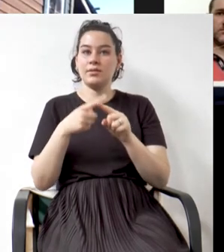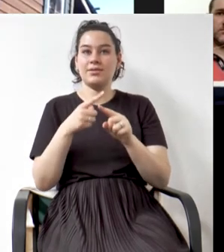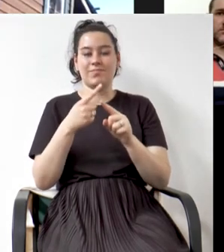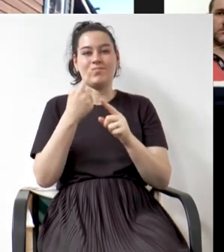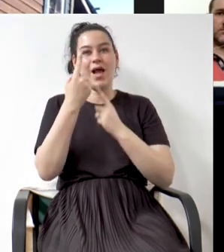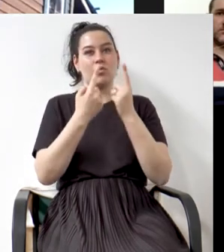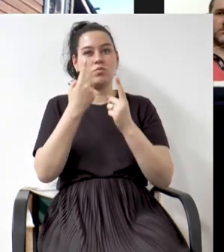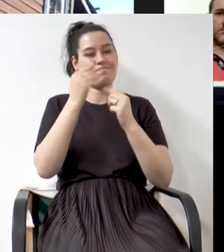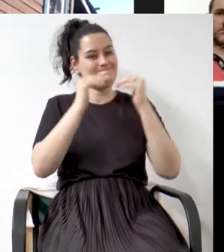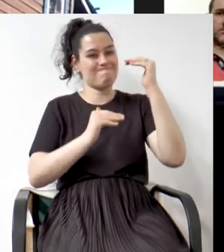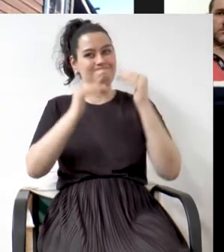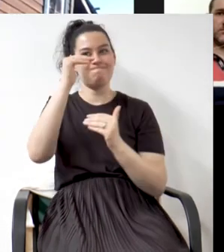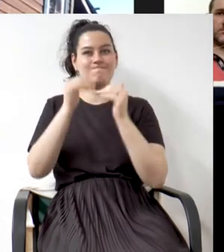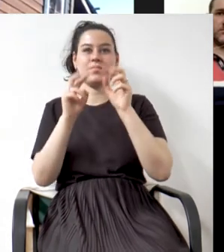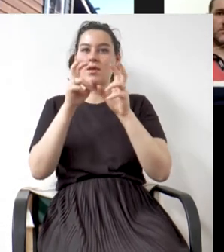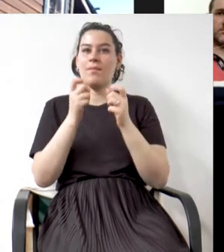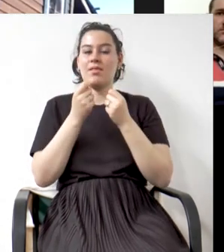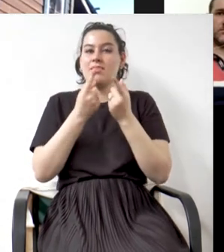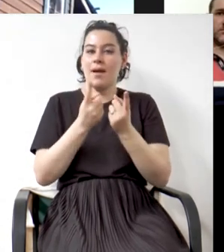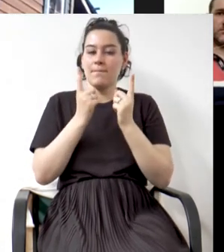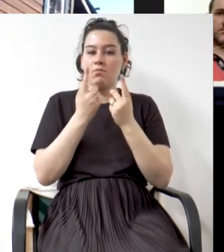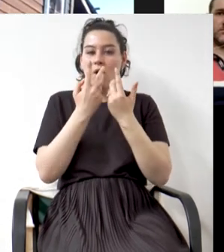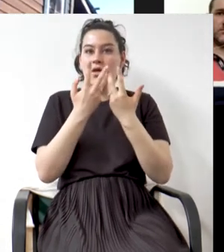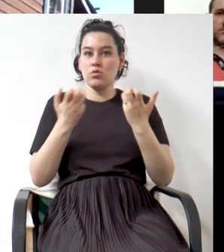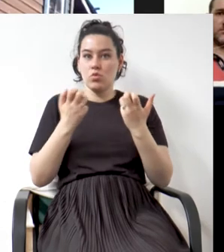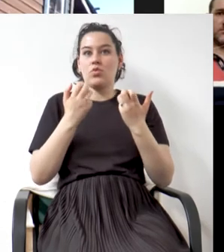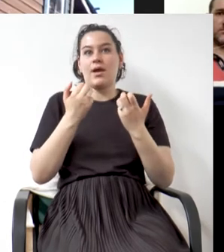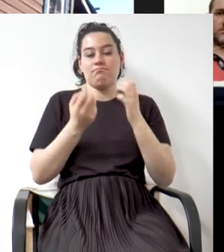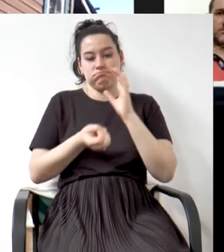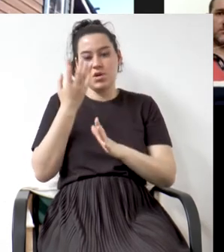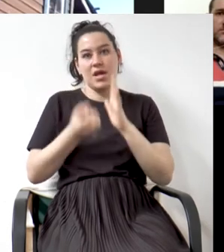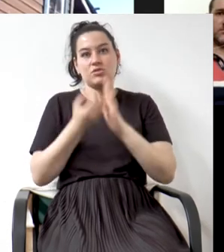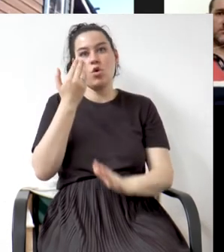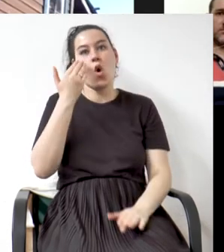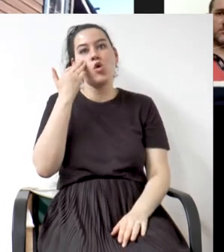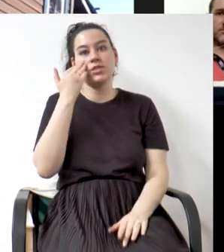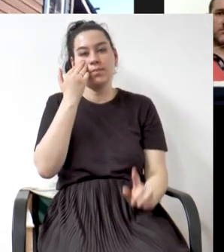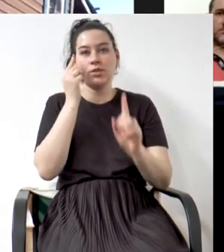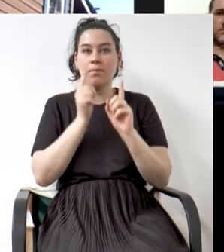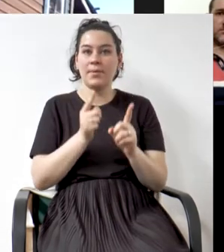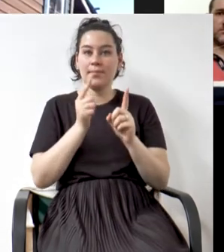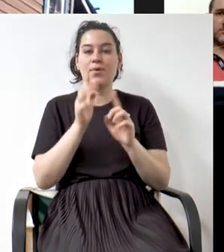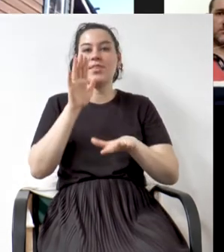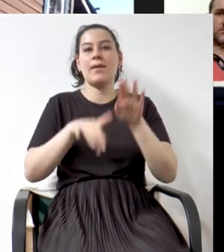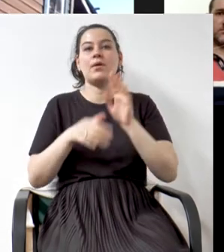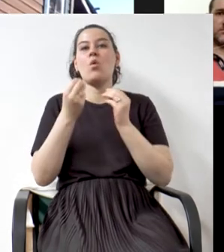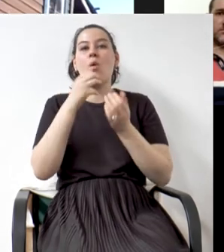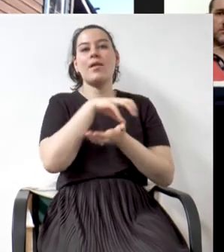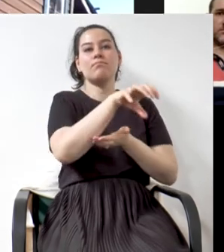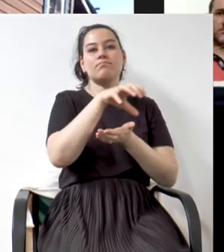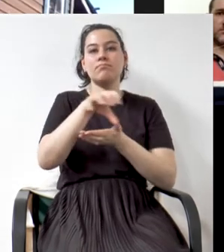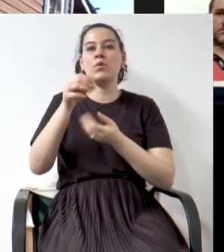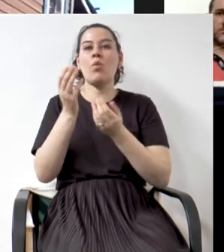desequilibrios en cuanto a la consolidación de esas mismas estructuras y la producción de conocimiento según la regional del país y del